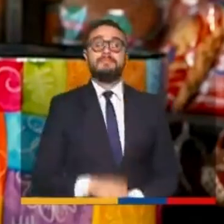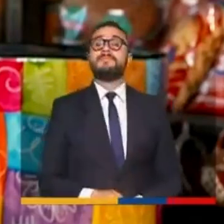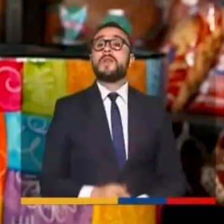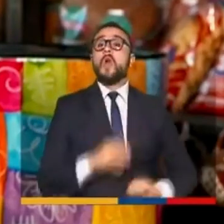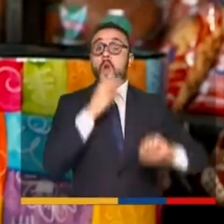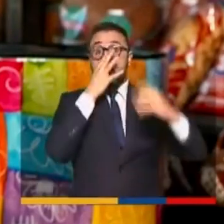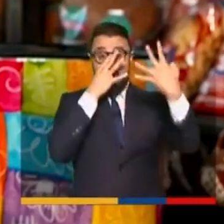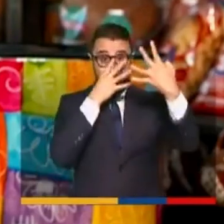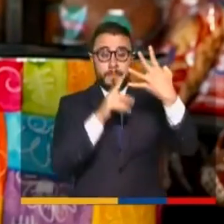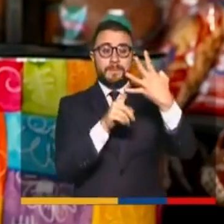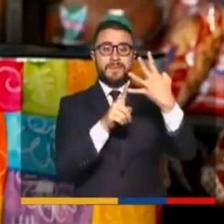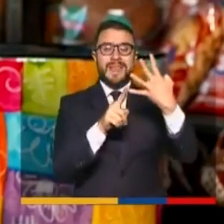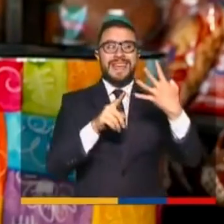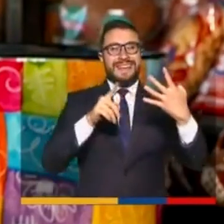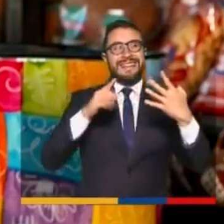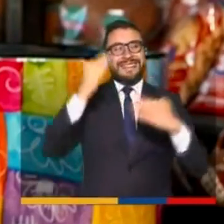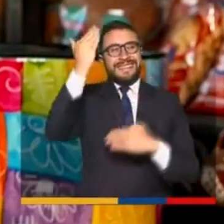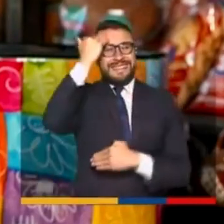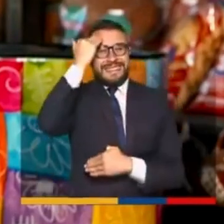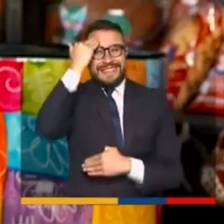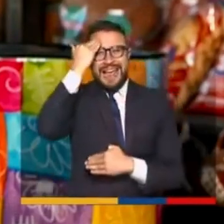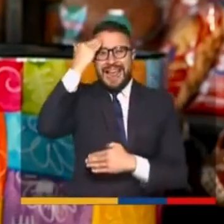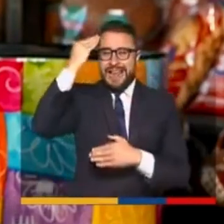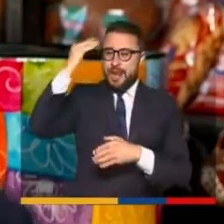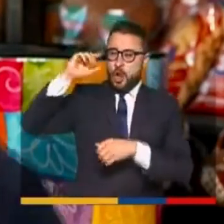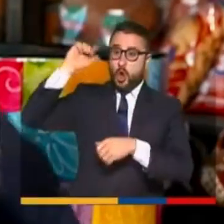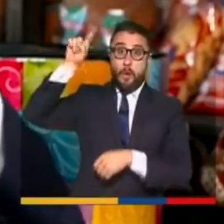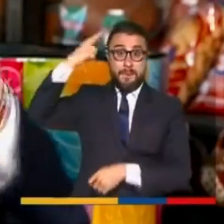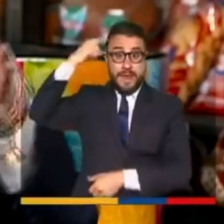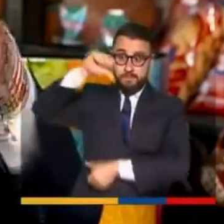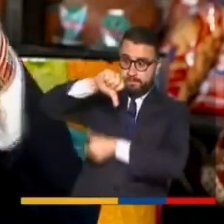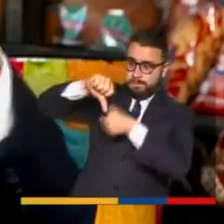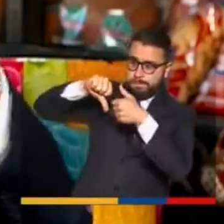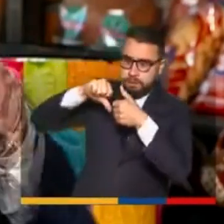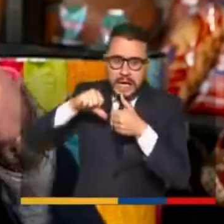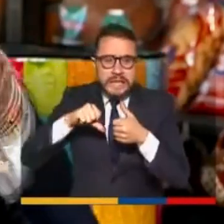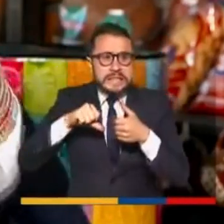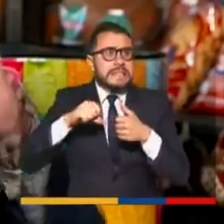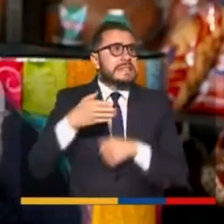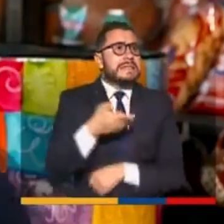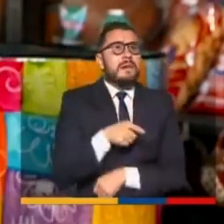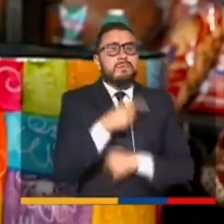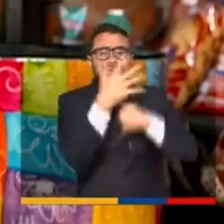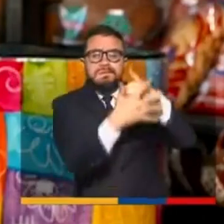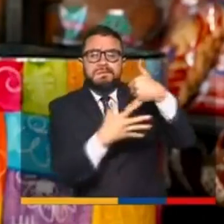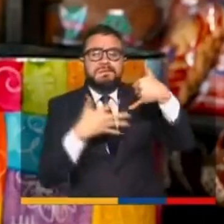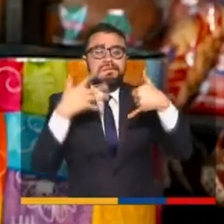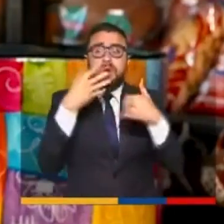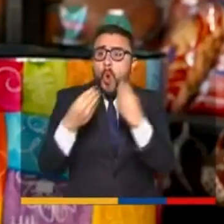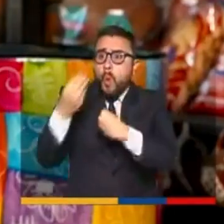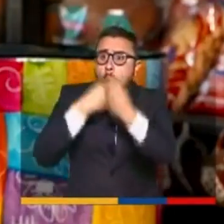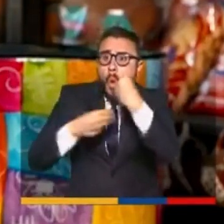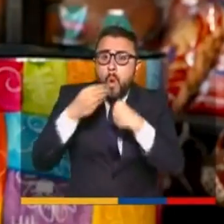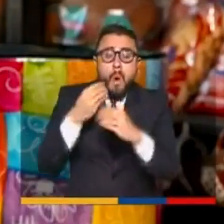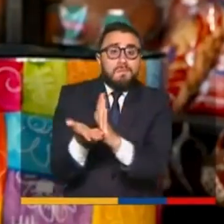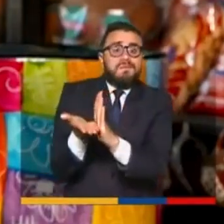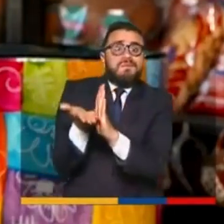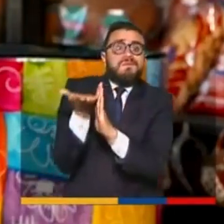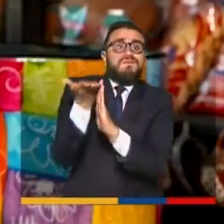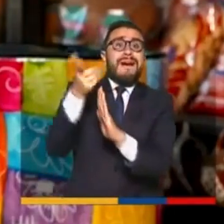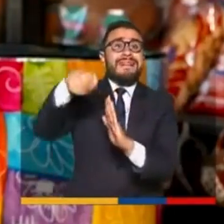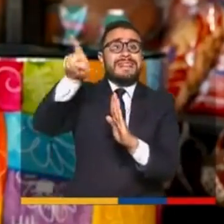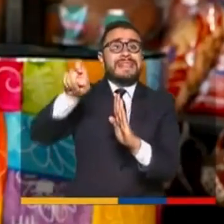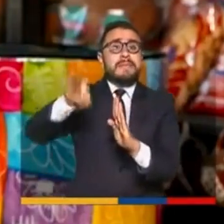el gobierno con una inflación de alimentos que llegó a cerca del 16% anual.